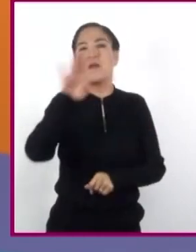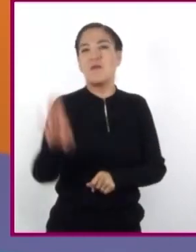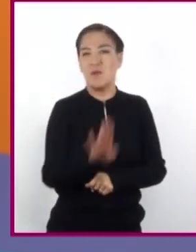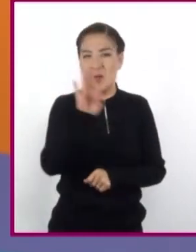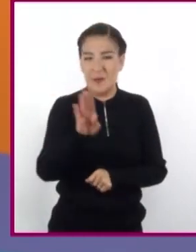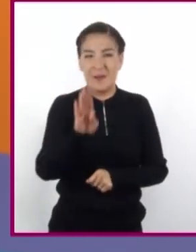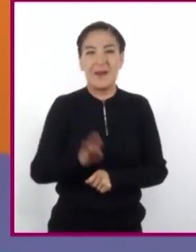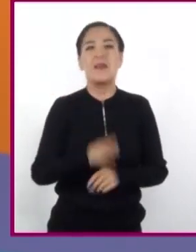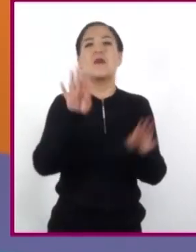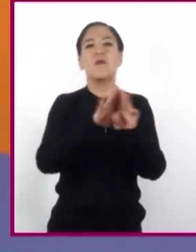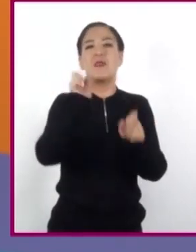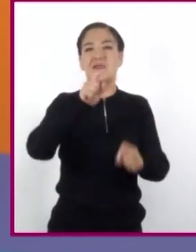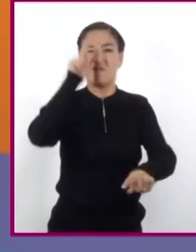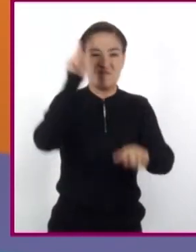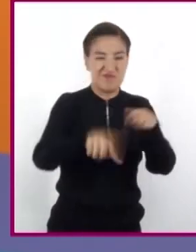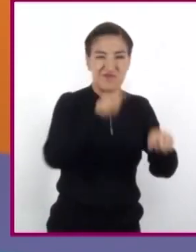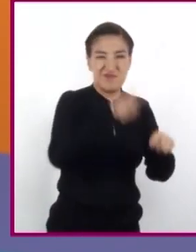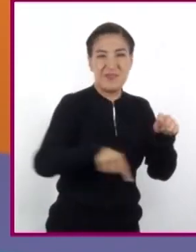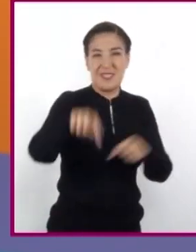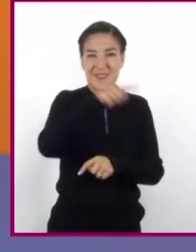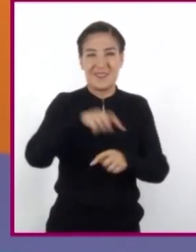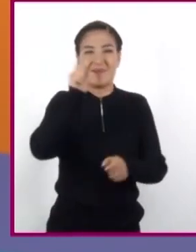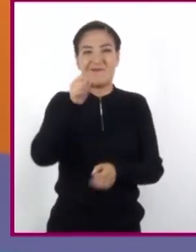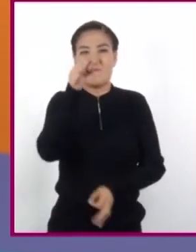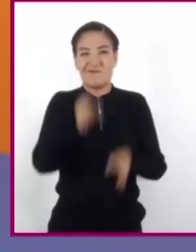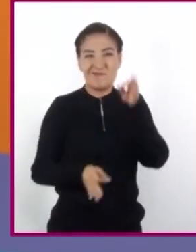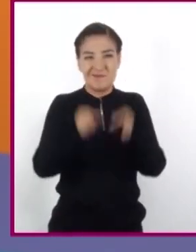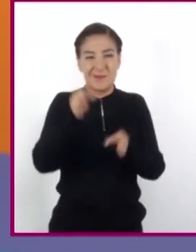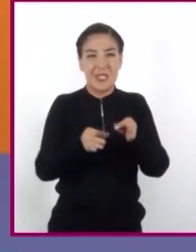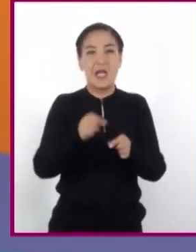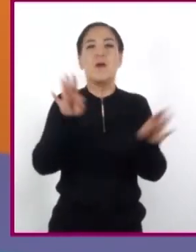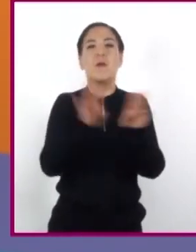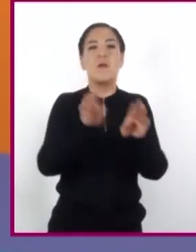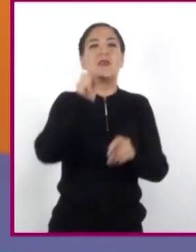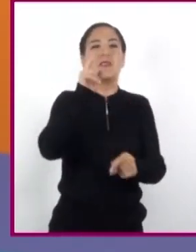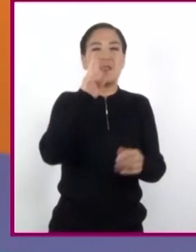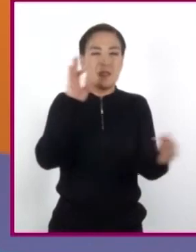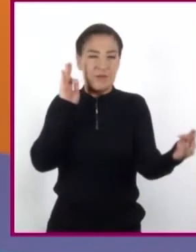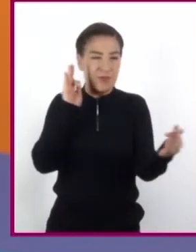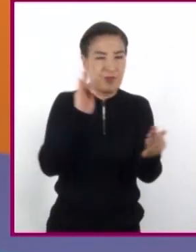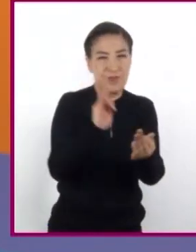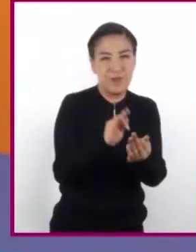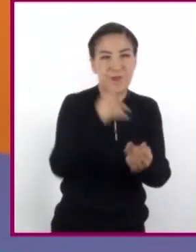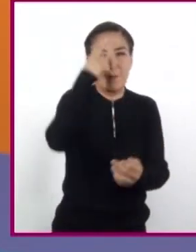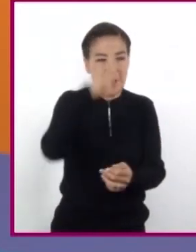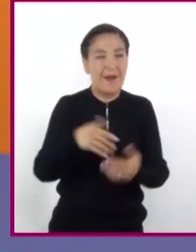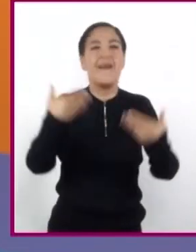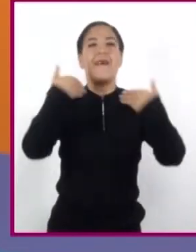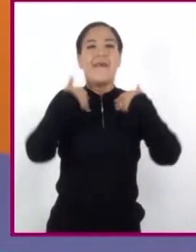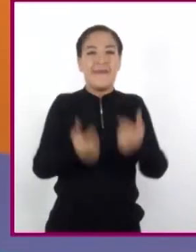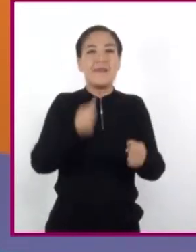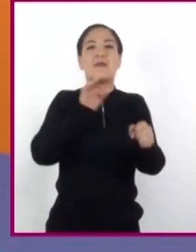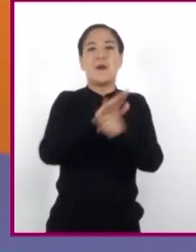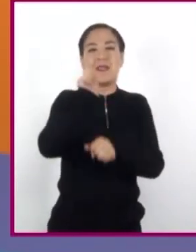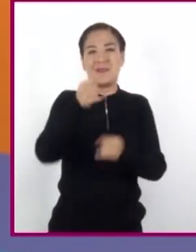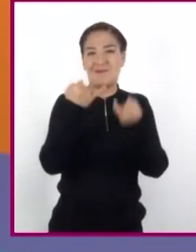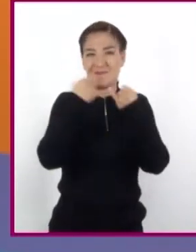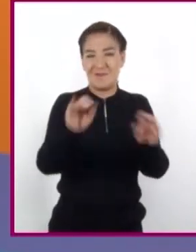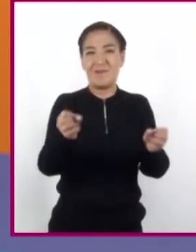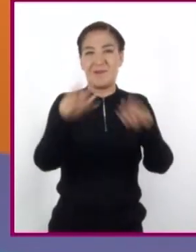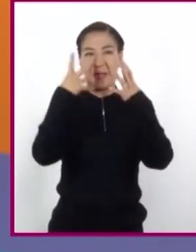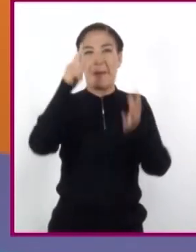La eliminación definitiva del tribunal se realizó ya en la proximidad de la proclamación de independencia de Nueva España